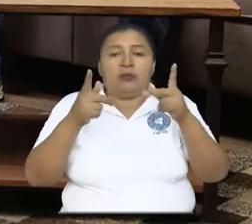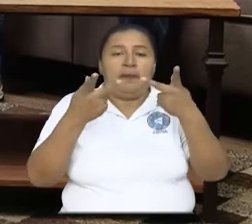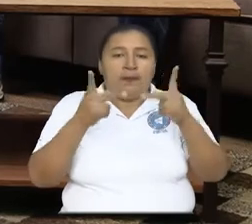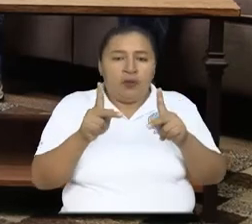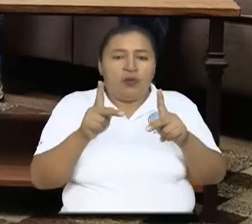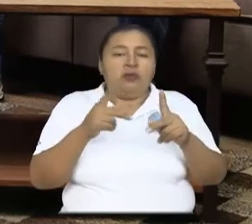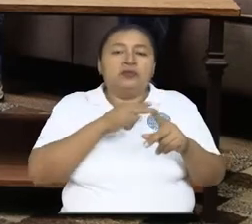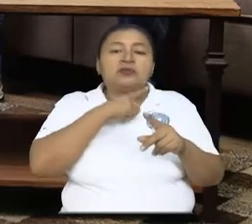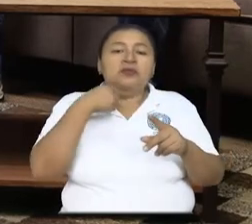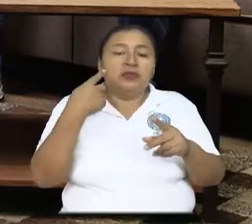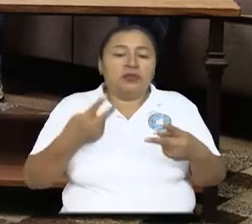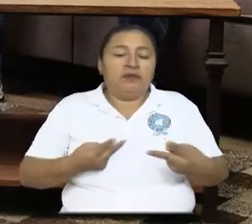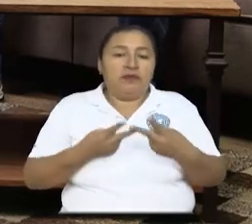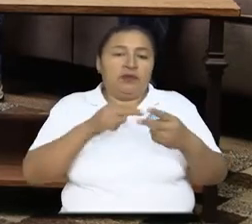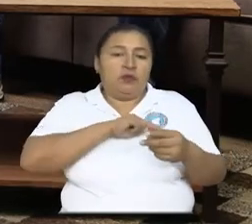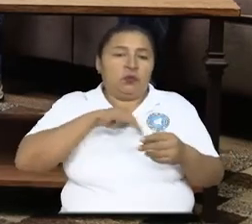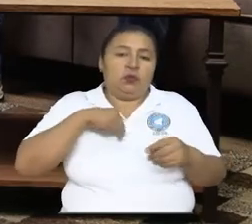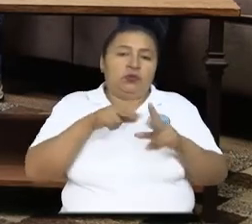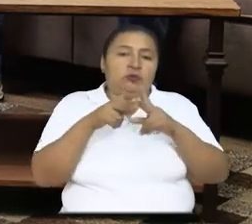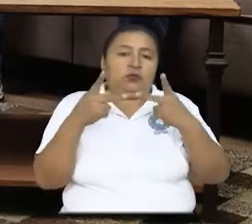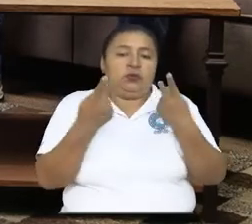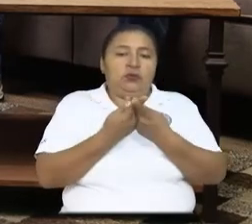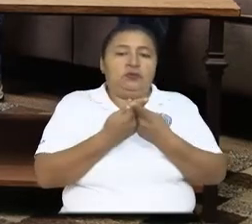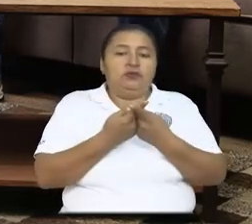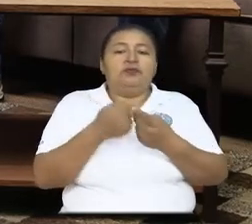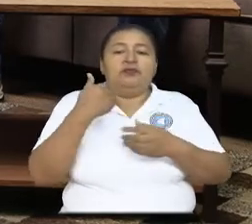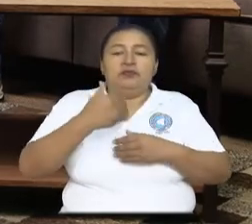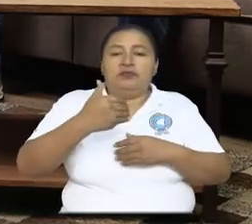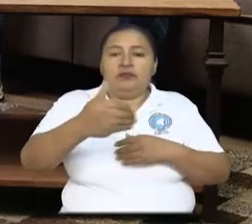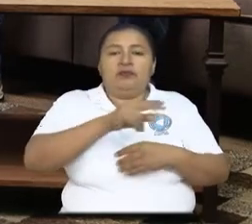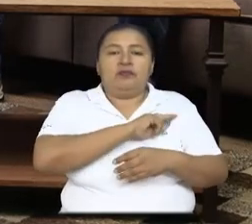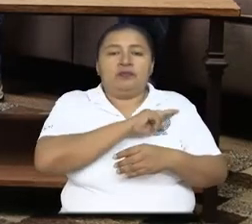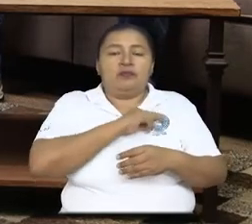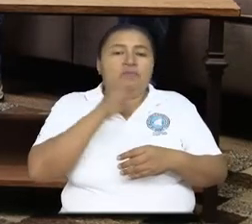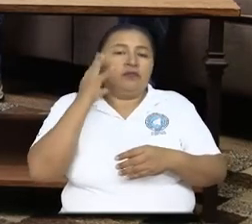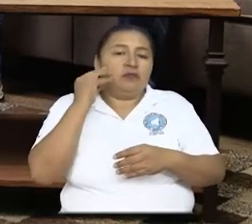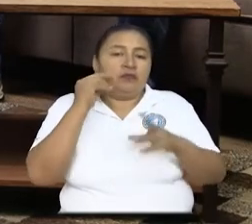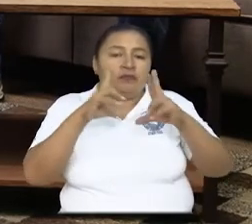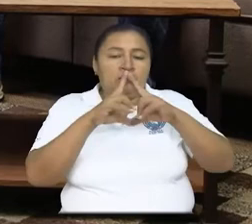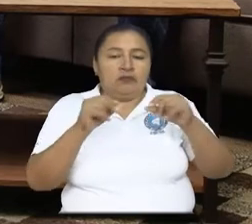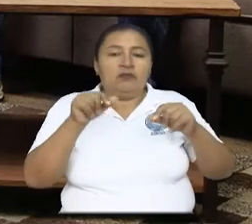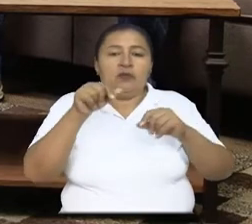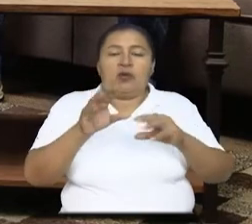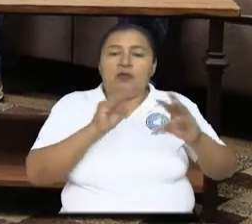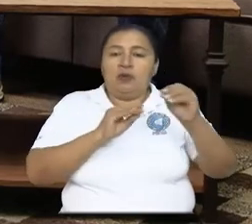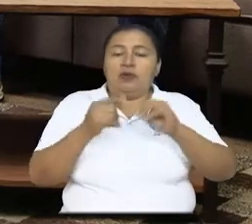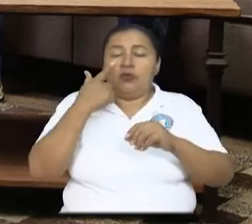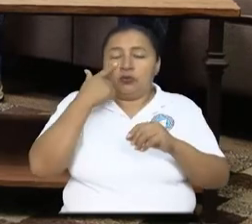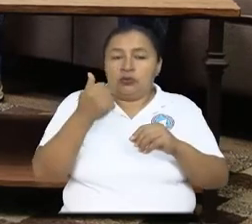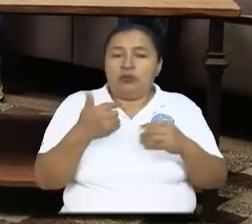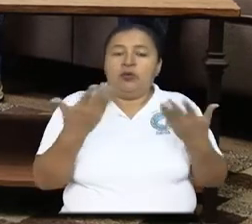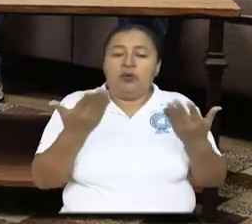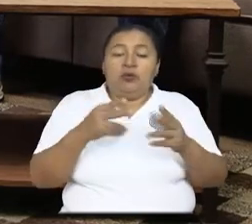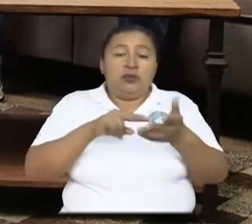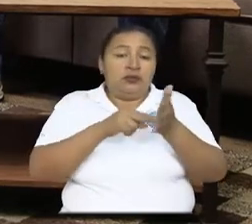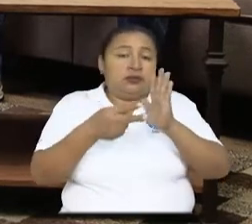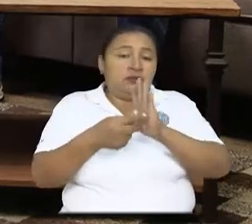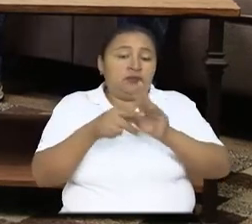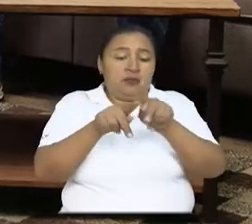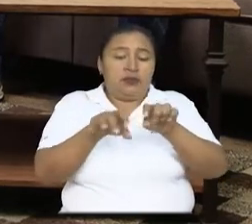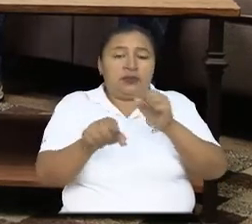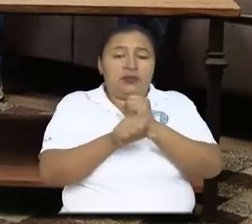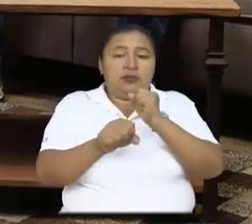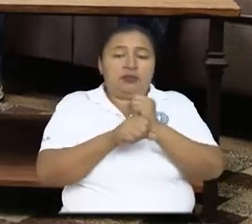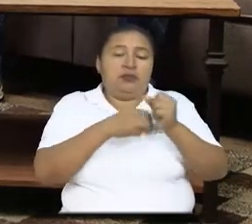que es una realidad que vive en nuestro pueblo así esos son los avances que está experimentando nicaragua hoy conversamos y conocemos lo que significa el plan de